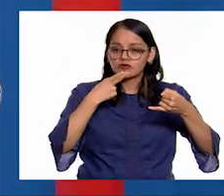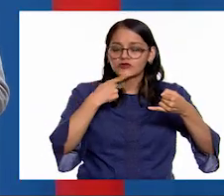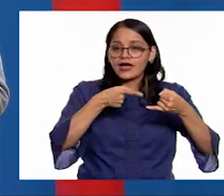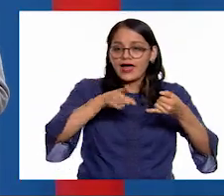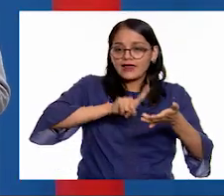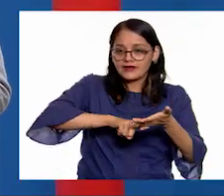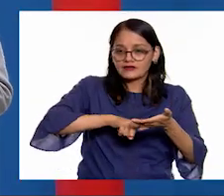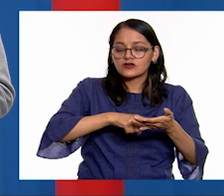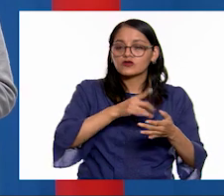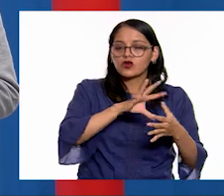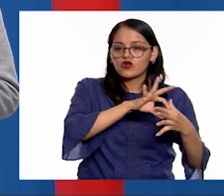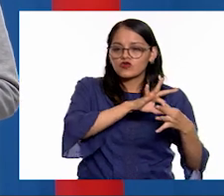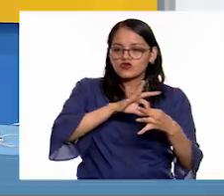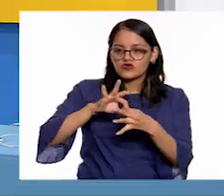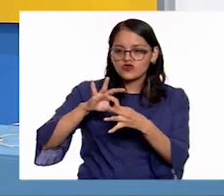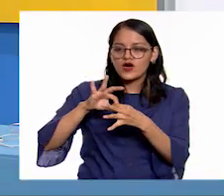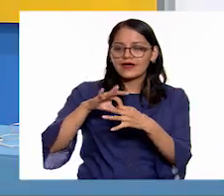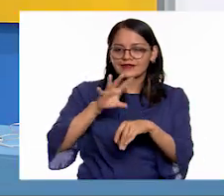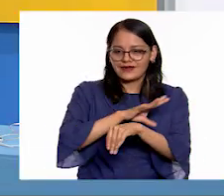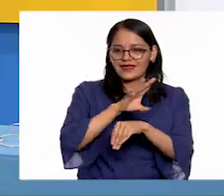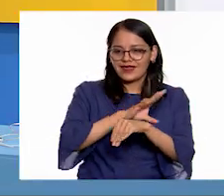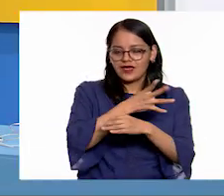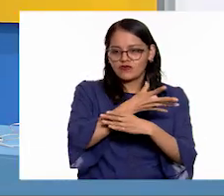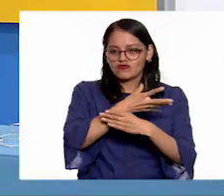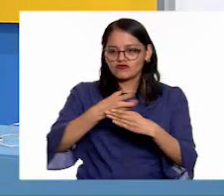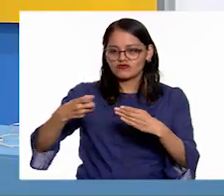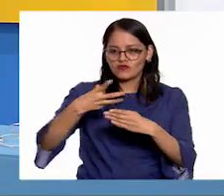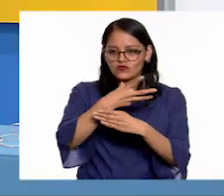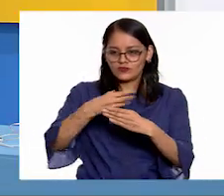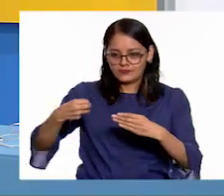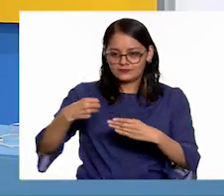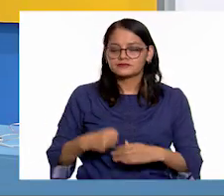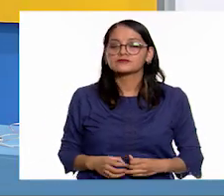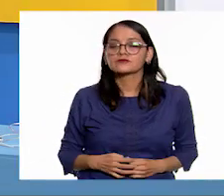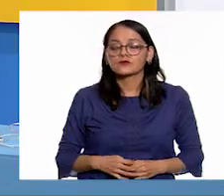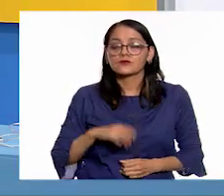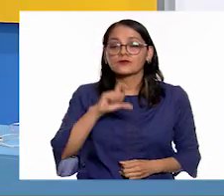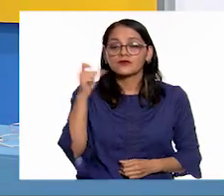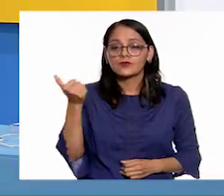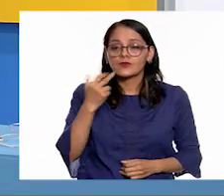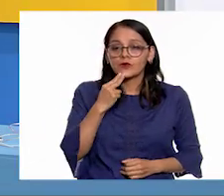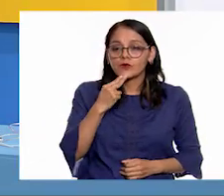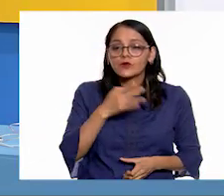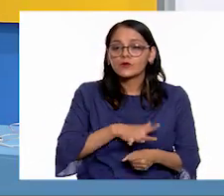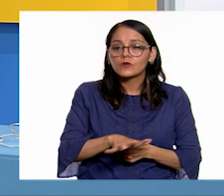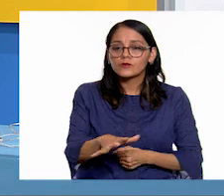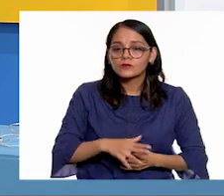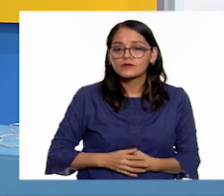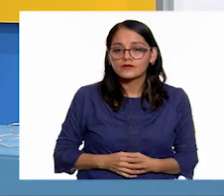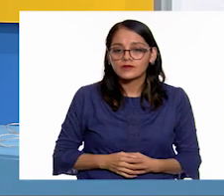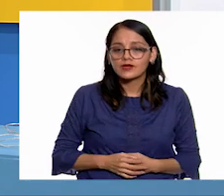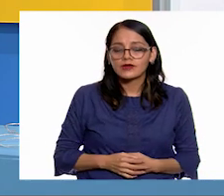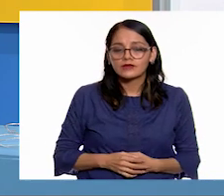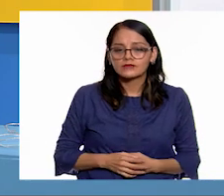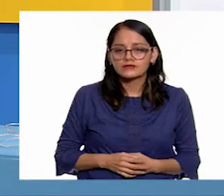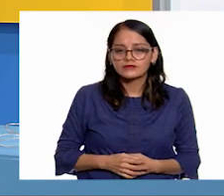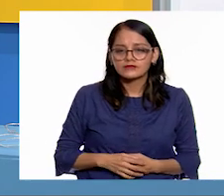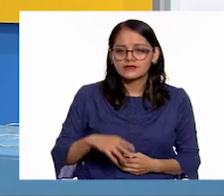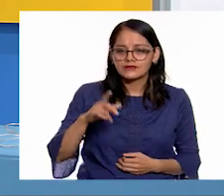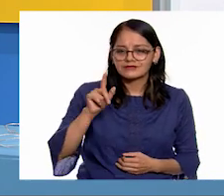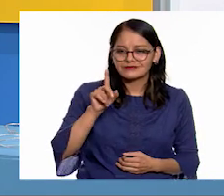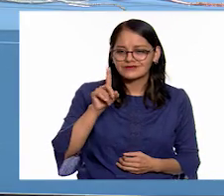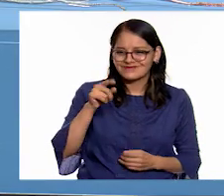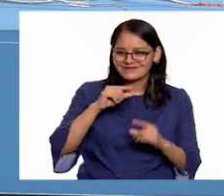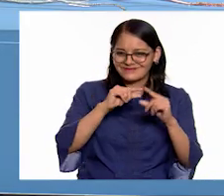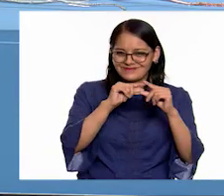conductores de energía eléctrica, ¿no? Así es. Bueno, lo siguiente que vamos a utilizar son 2 clips. 2 clips como